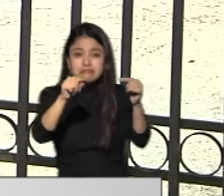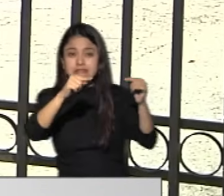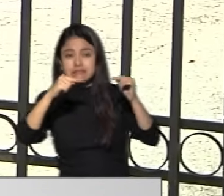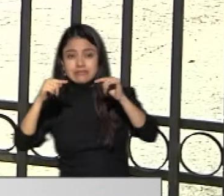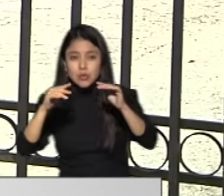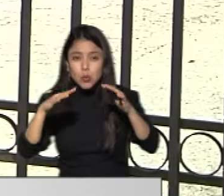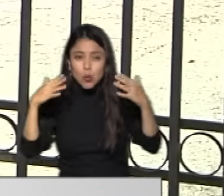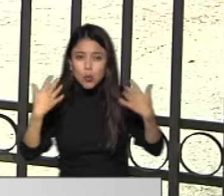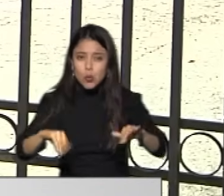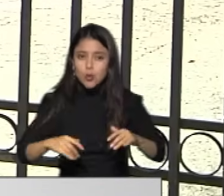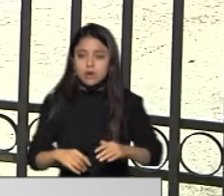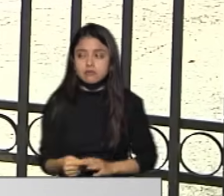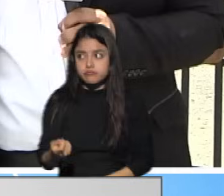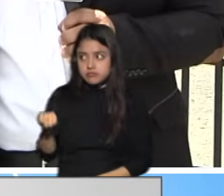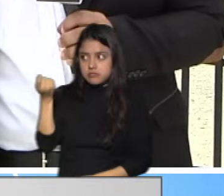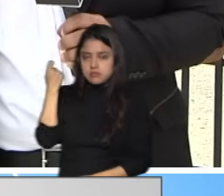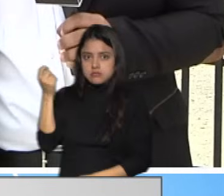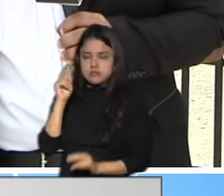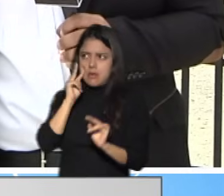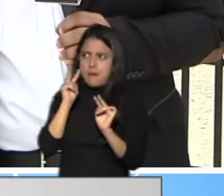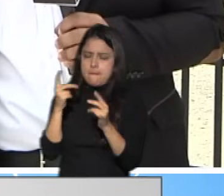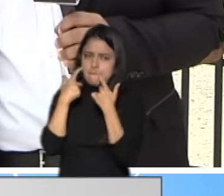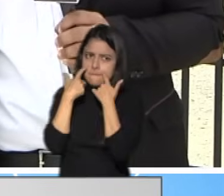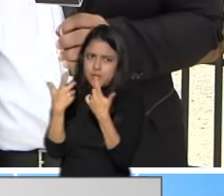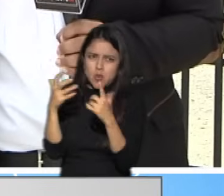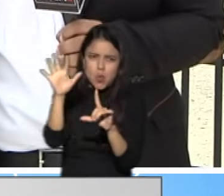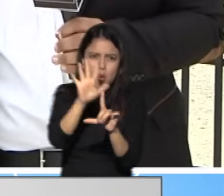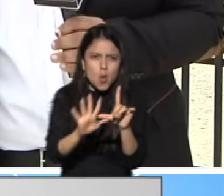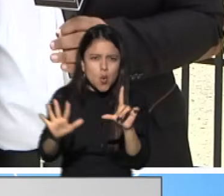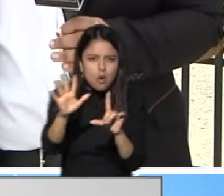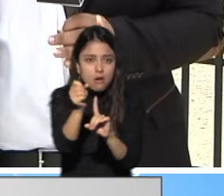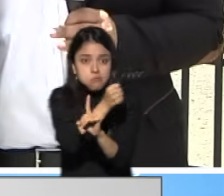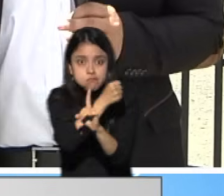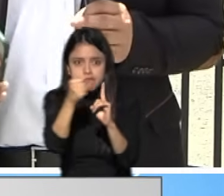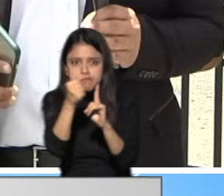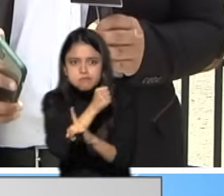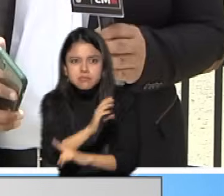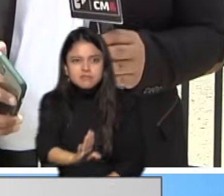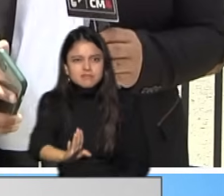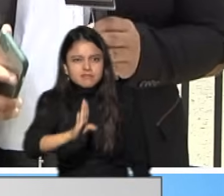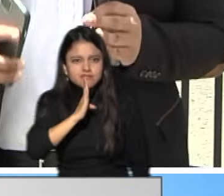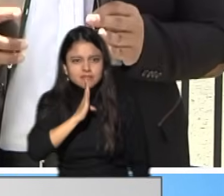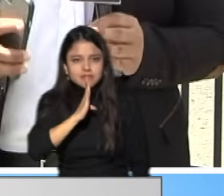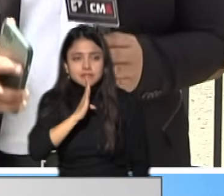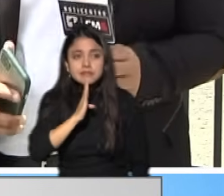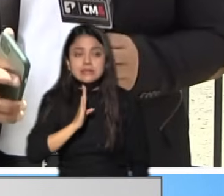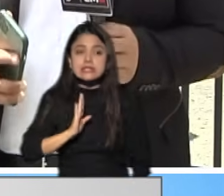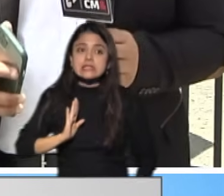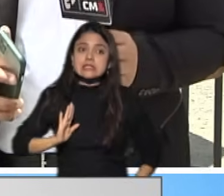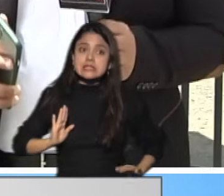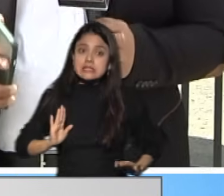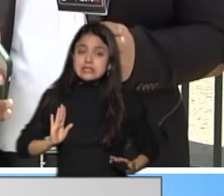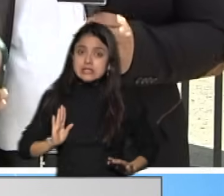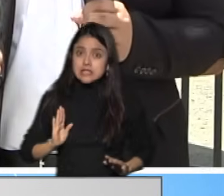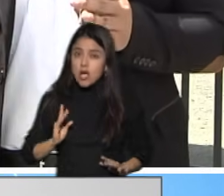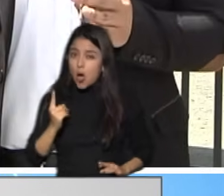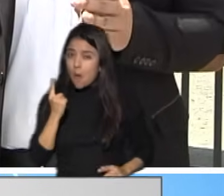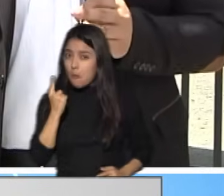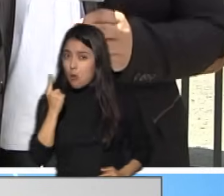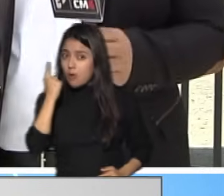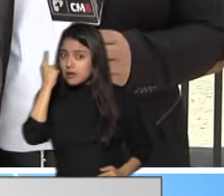las últimas horas se conoció un bochornoso video de una pelea de quienes al parecer, todavía no confirmados,